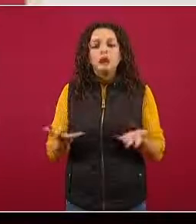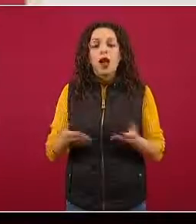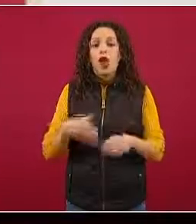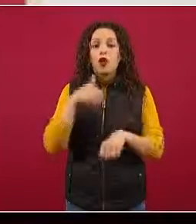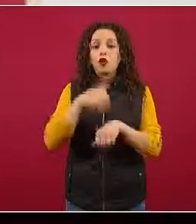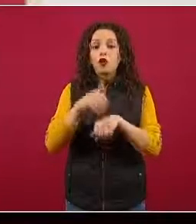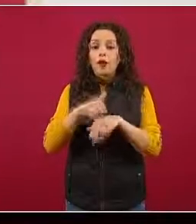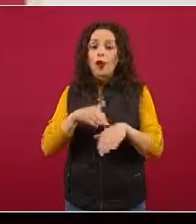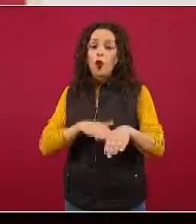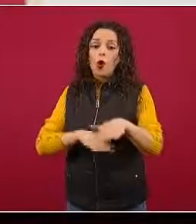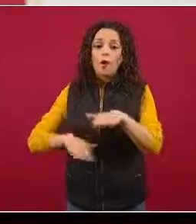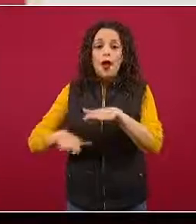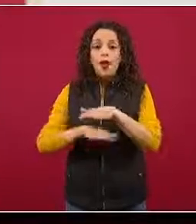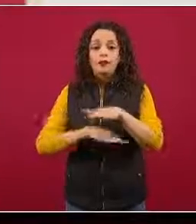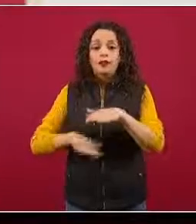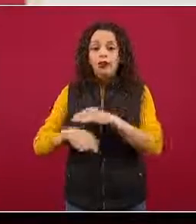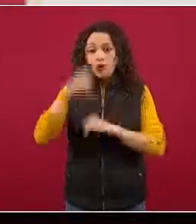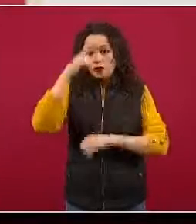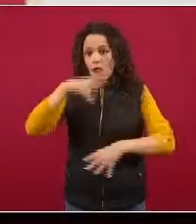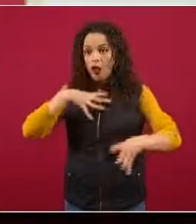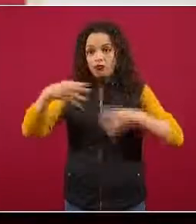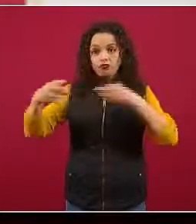reproducción, el RT,